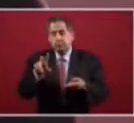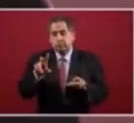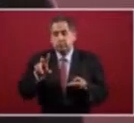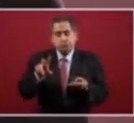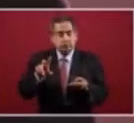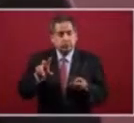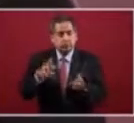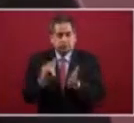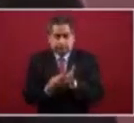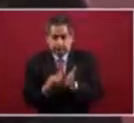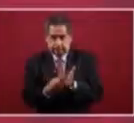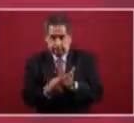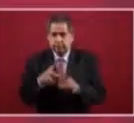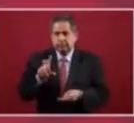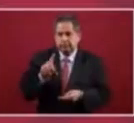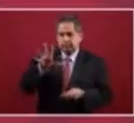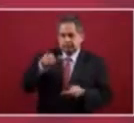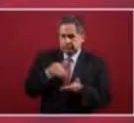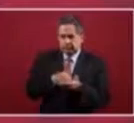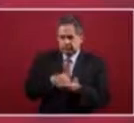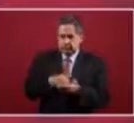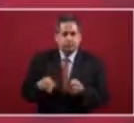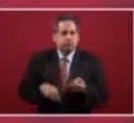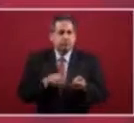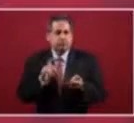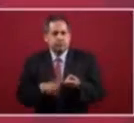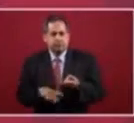$35,000 para plata